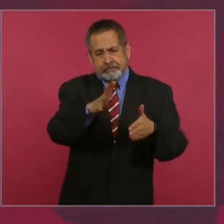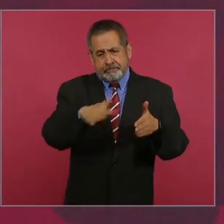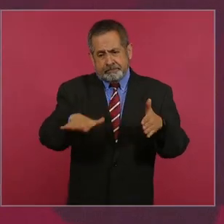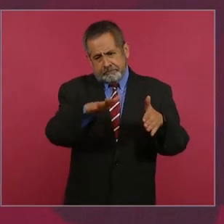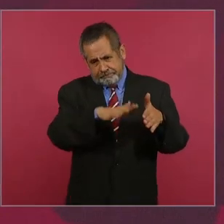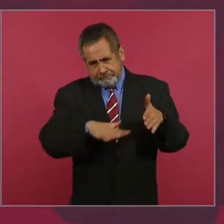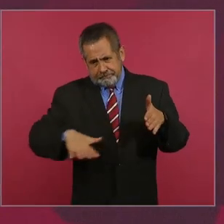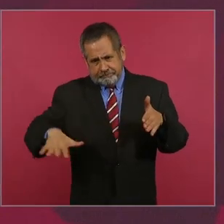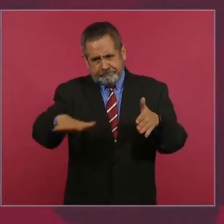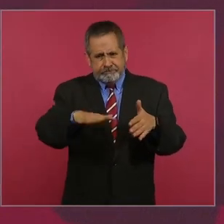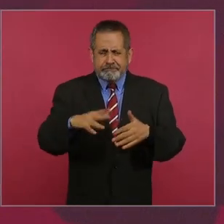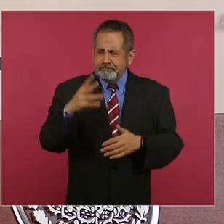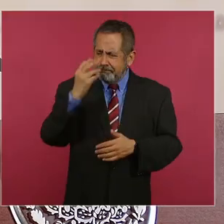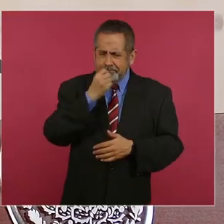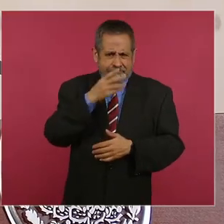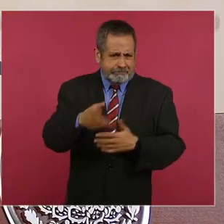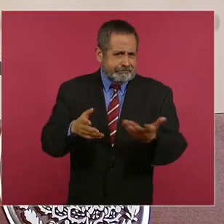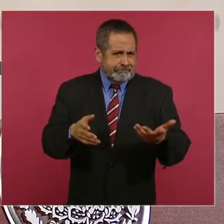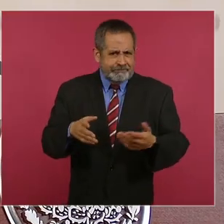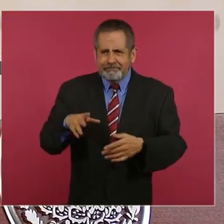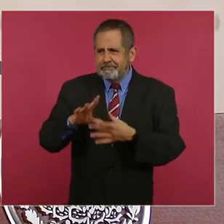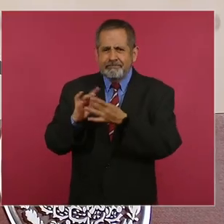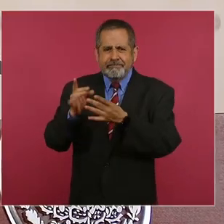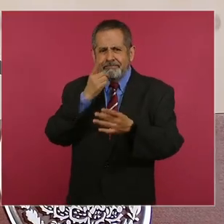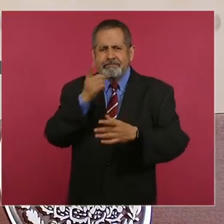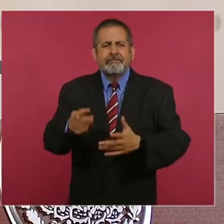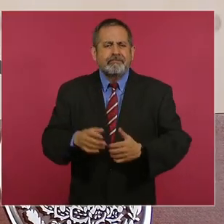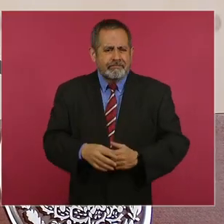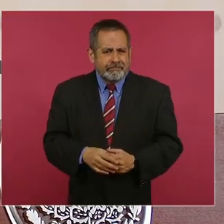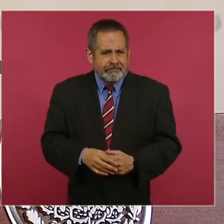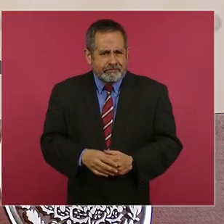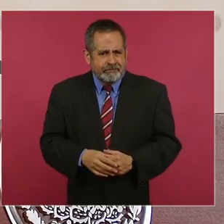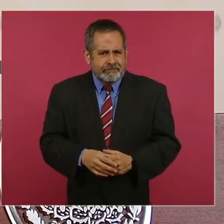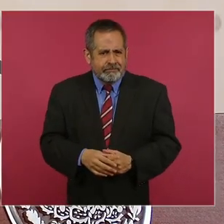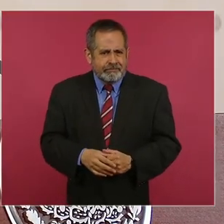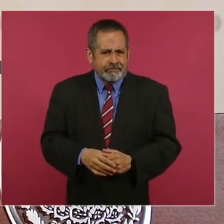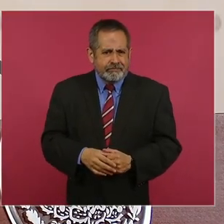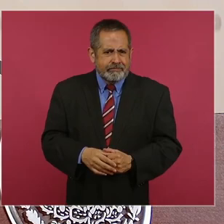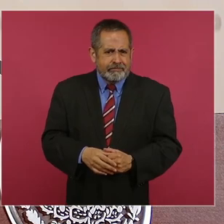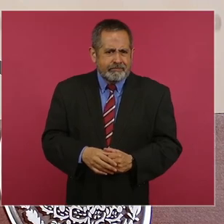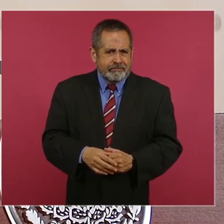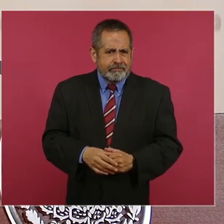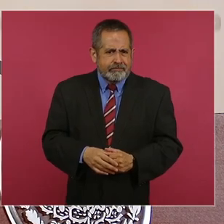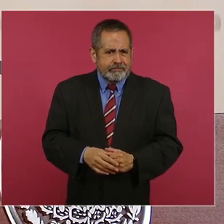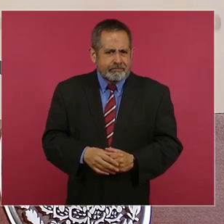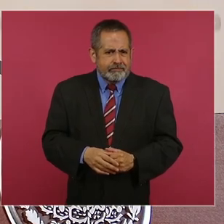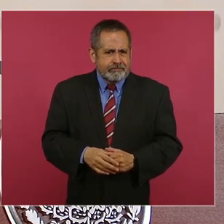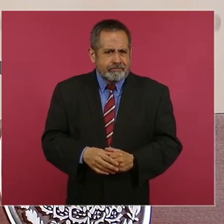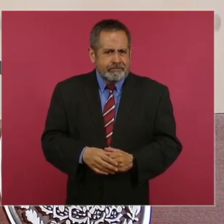Ahora sí que como se dice coloquialmente, ¿y dónde lo vas a agarrar?